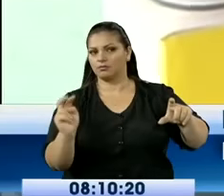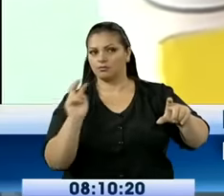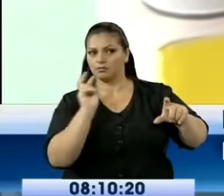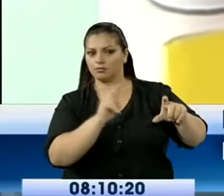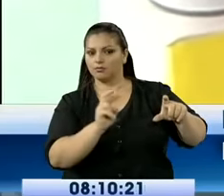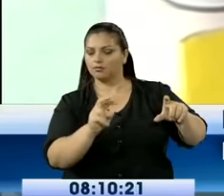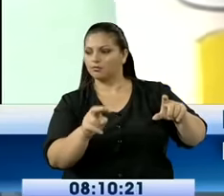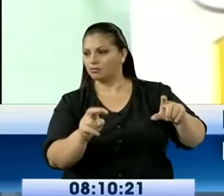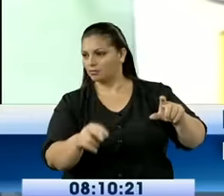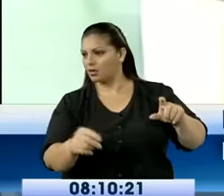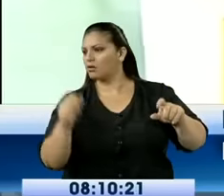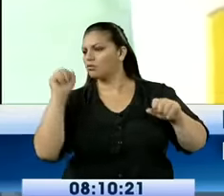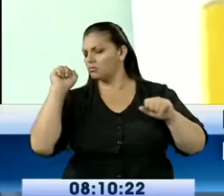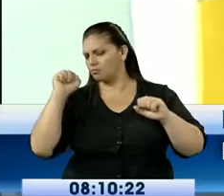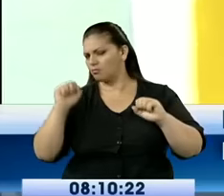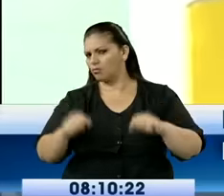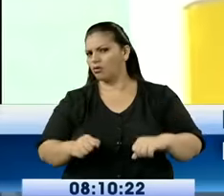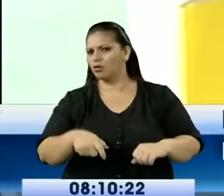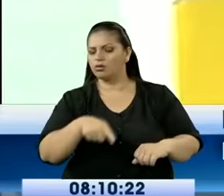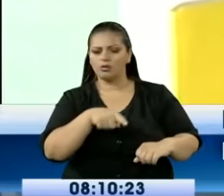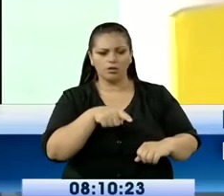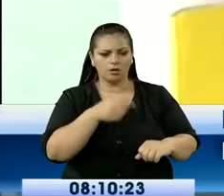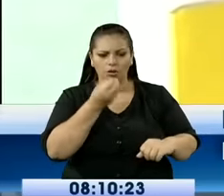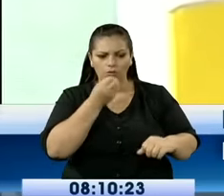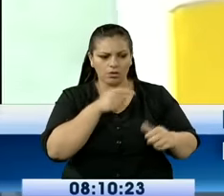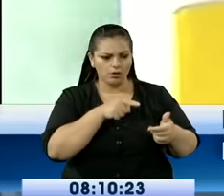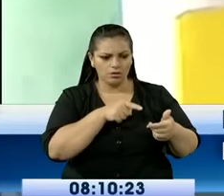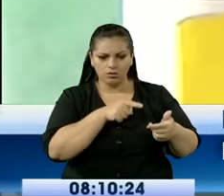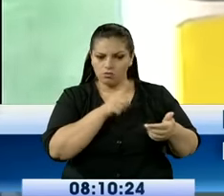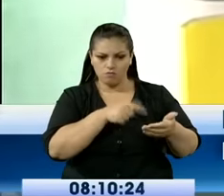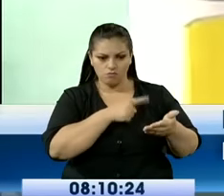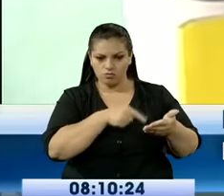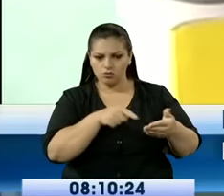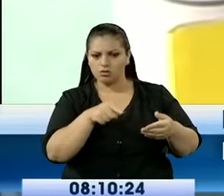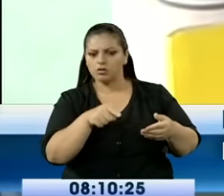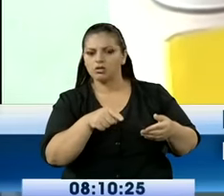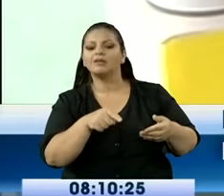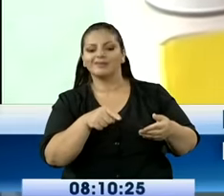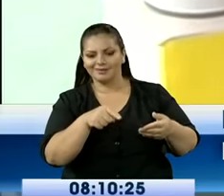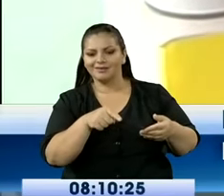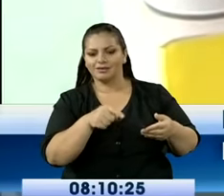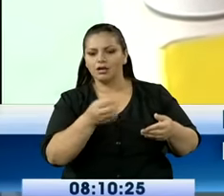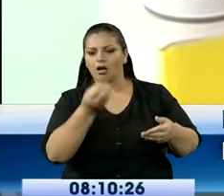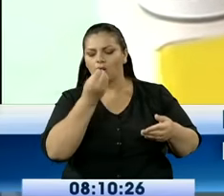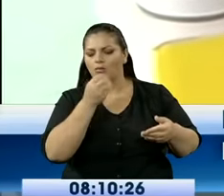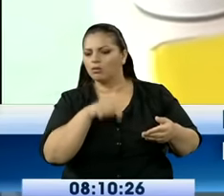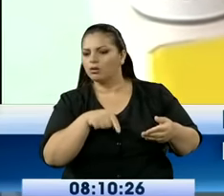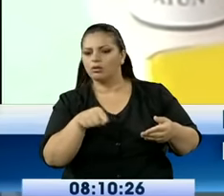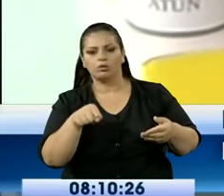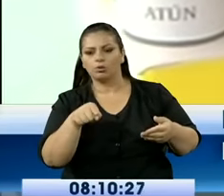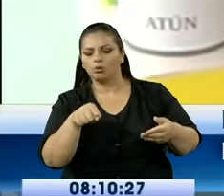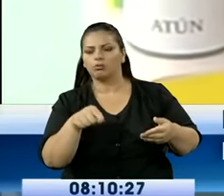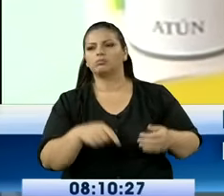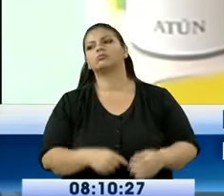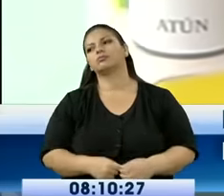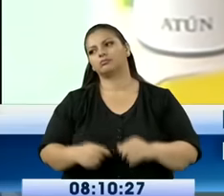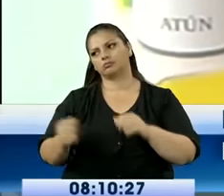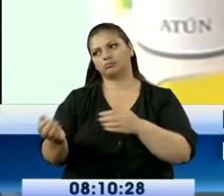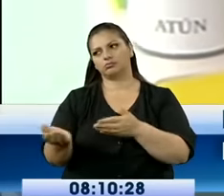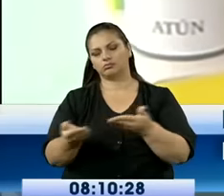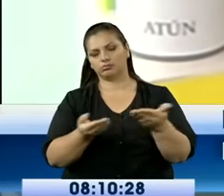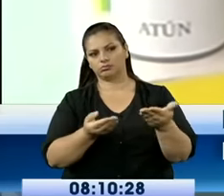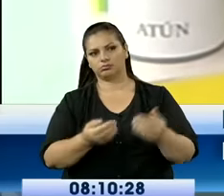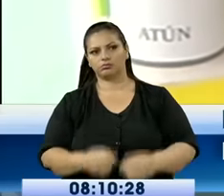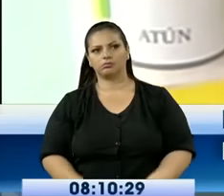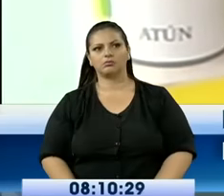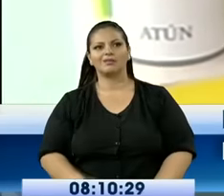identificar los alimentos, lo que podemos consumir. En esta primera parte tenemos alimentos naturales, que